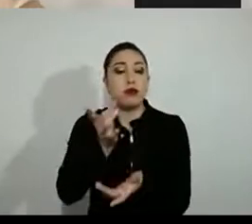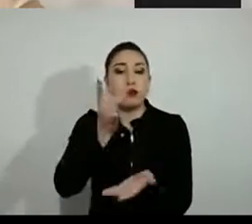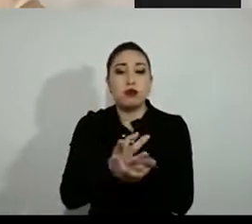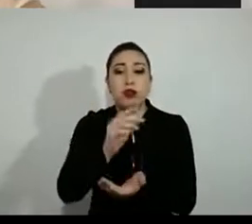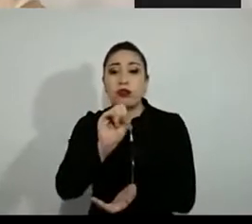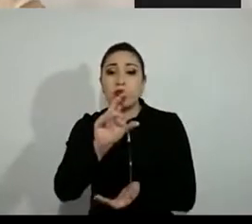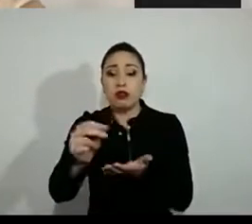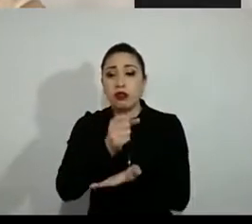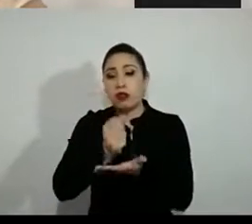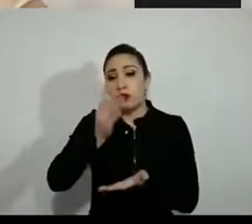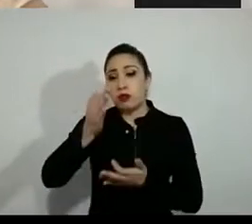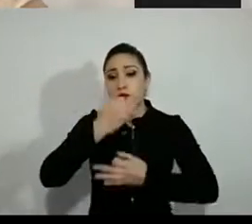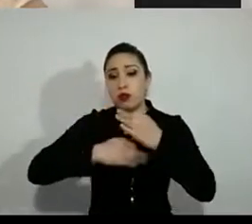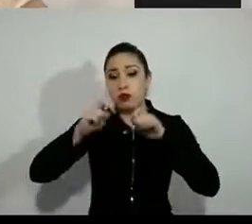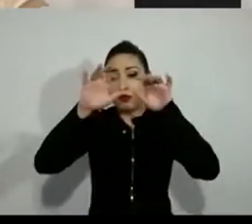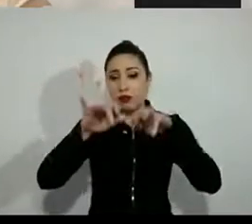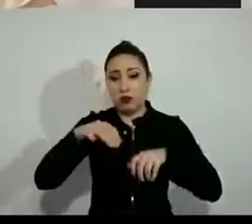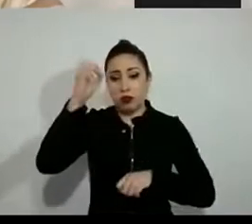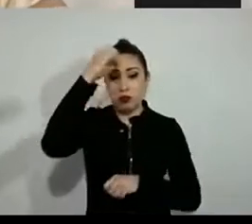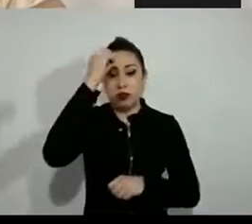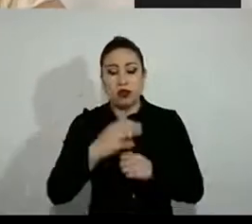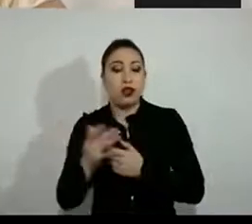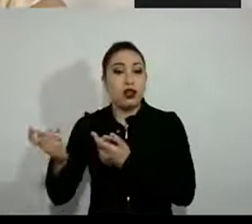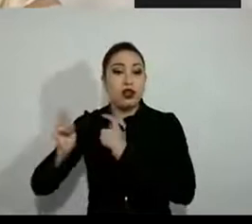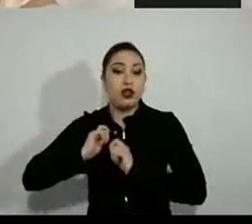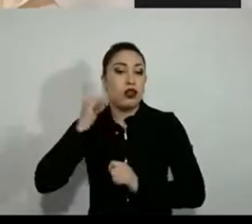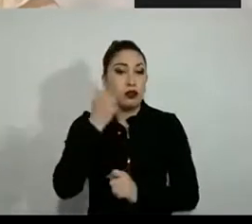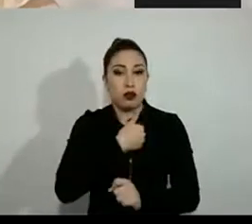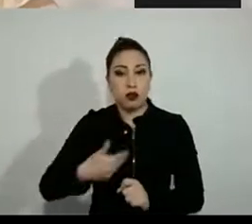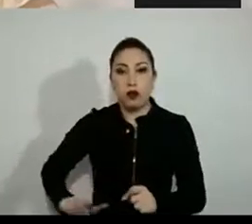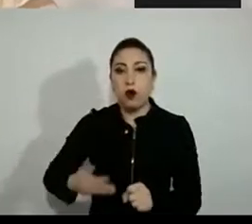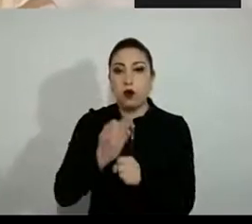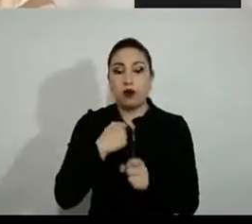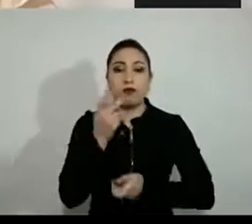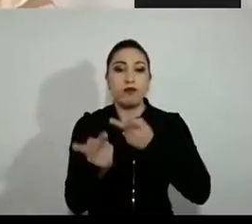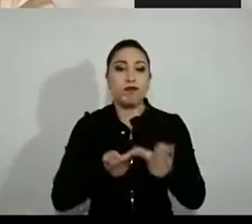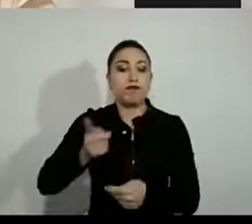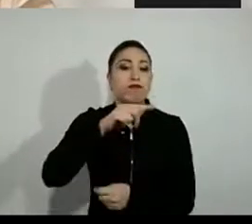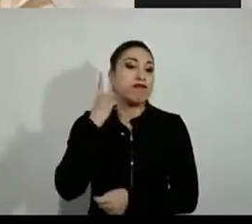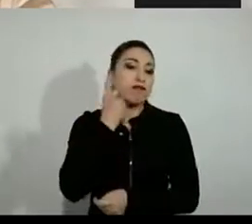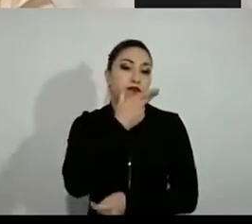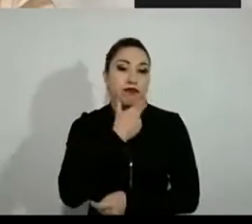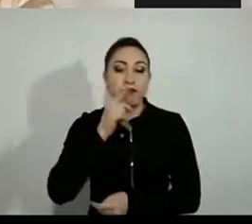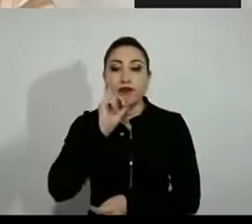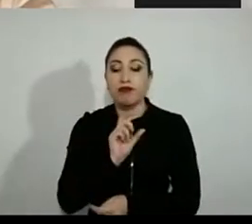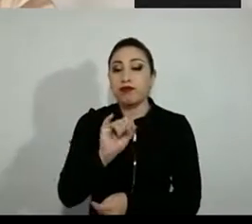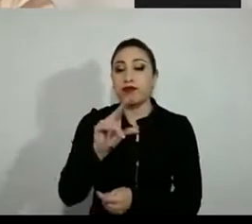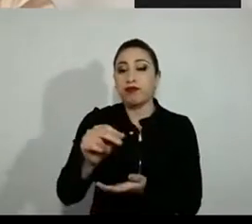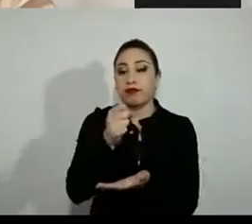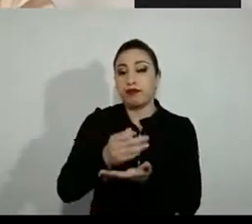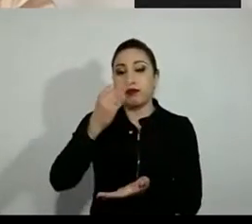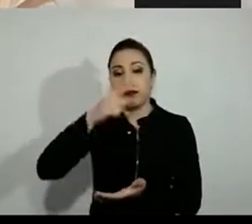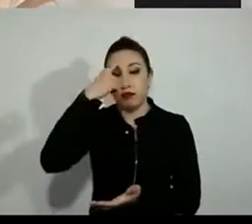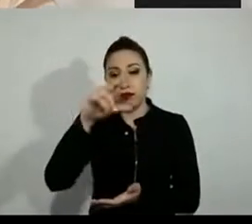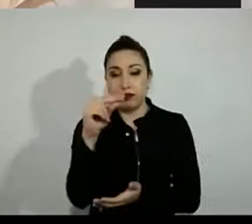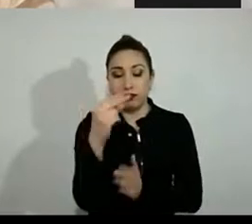de aprobarse Por instrucciones de la presidencia, consulto a las y los integrantes de esta comisión si es de dispensarse la lectura del dictamen de